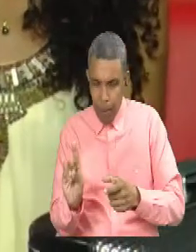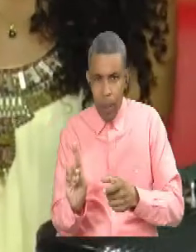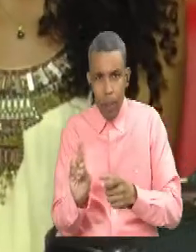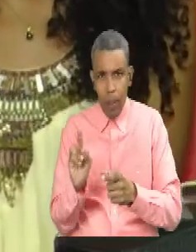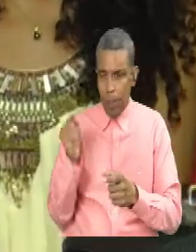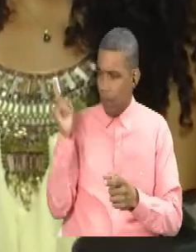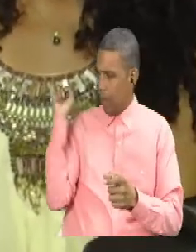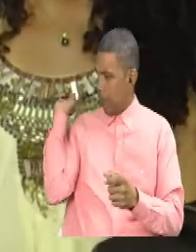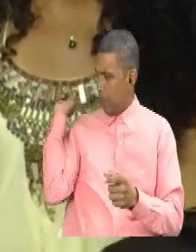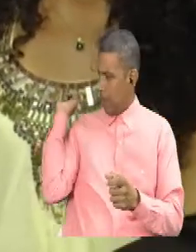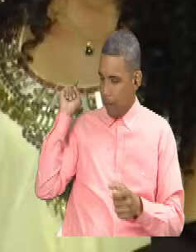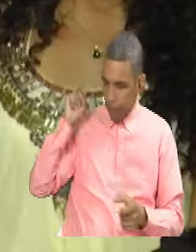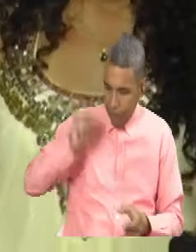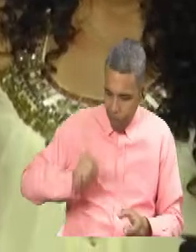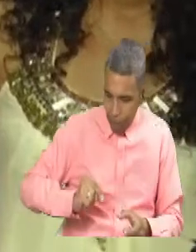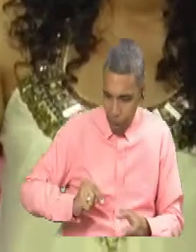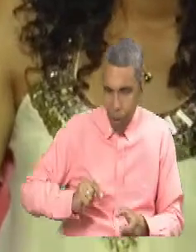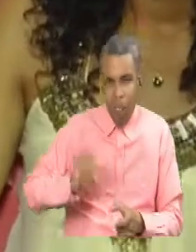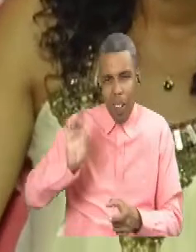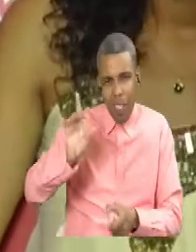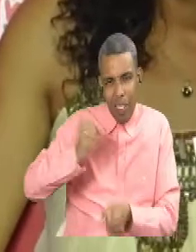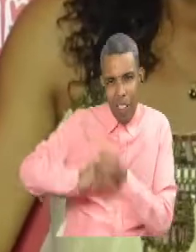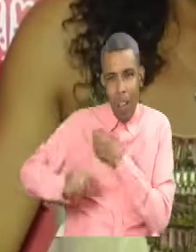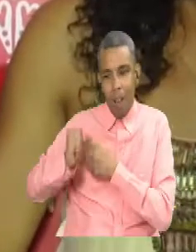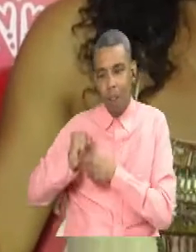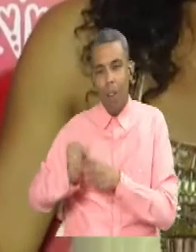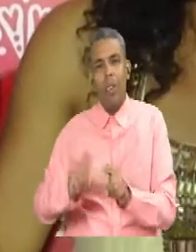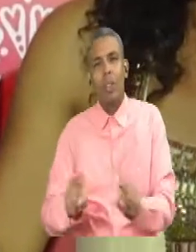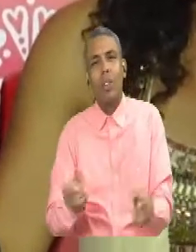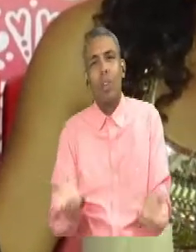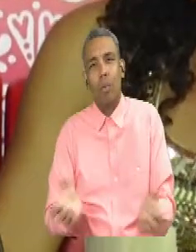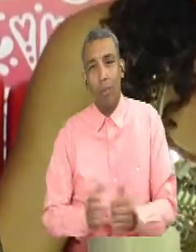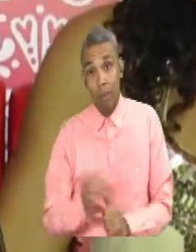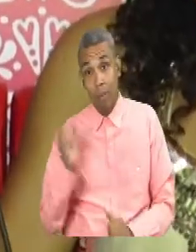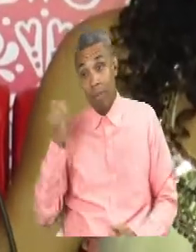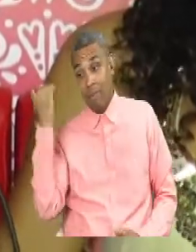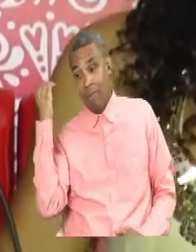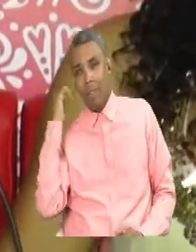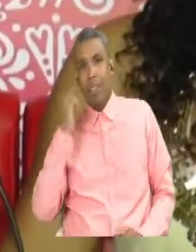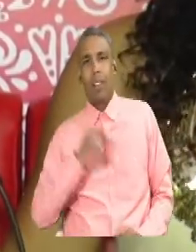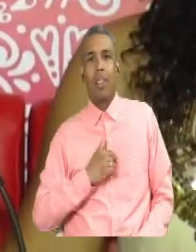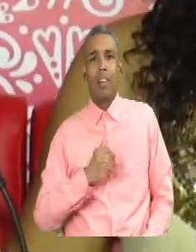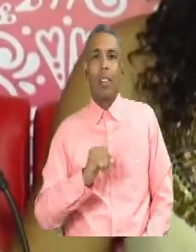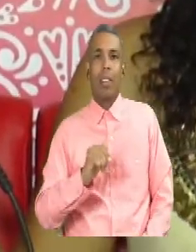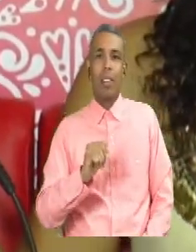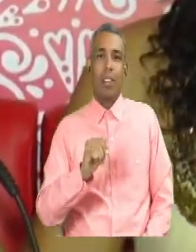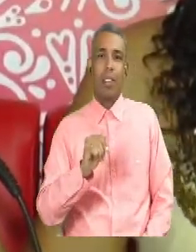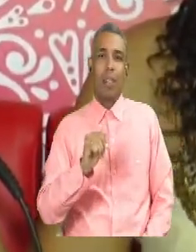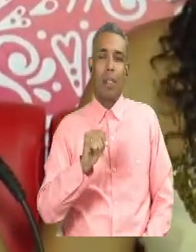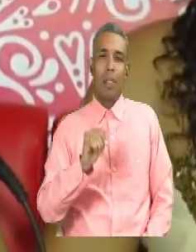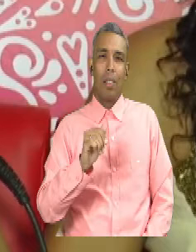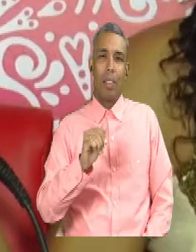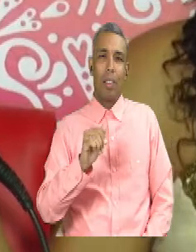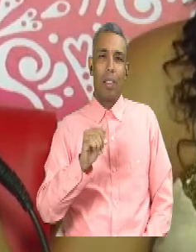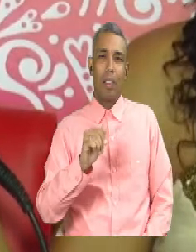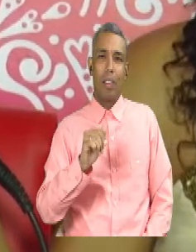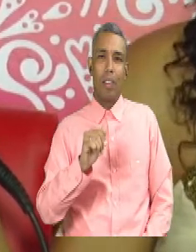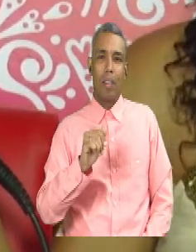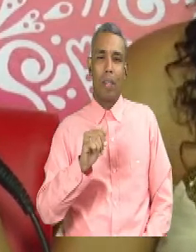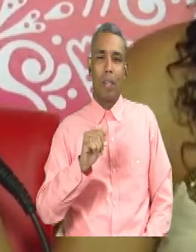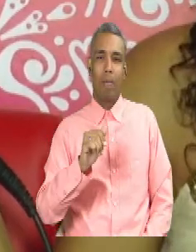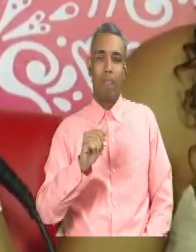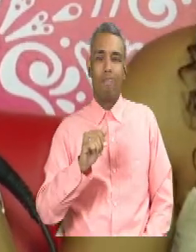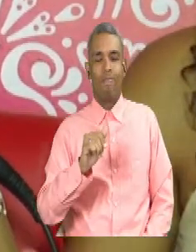nuestro manager en esa época, que era Fermín Acosta, que era también el manager de Luis Mateus. Y él fue el que hizo ese trabajo y